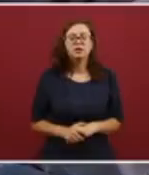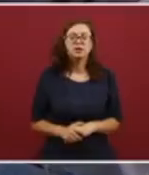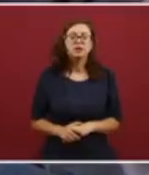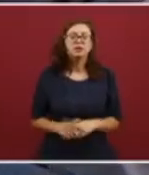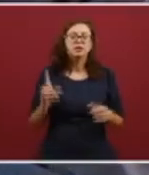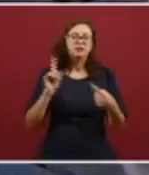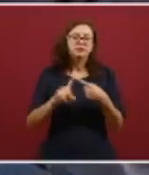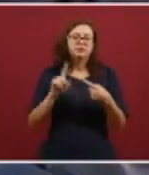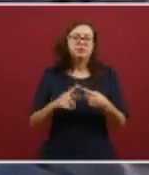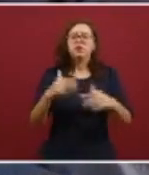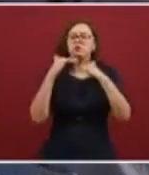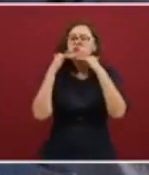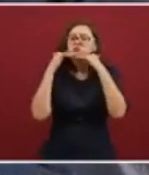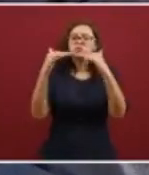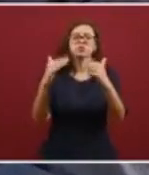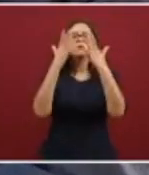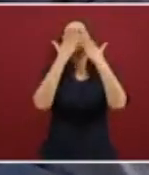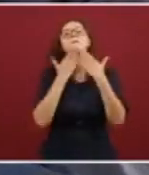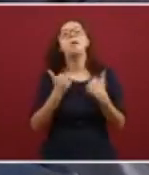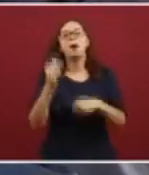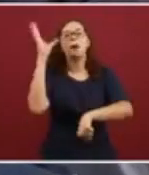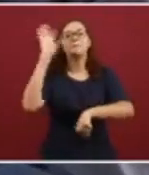dijimos, no se permite,